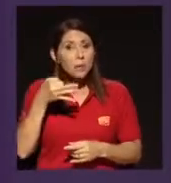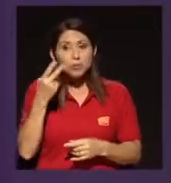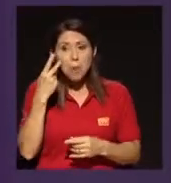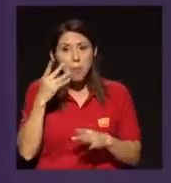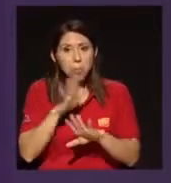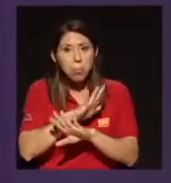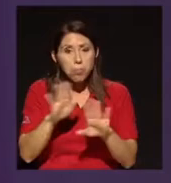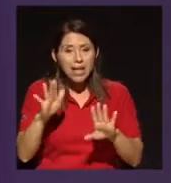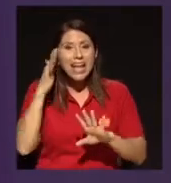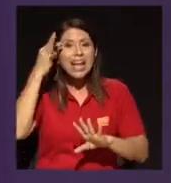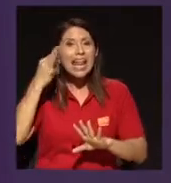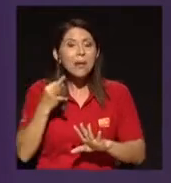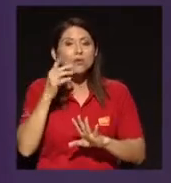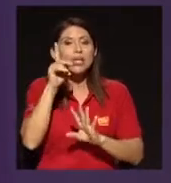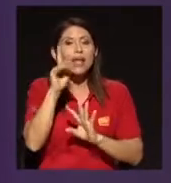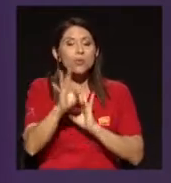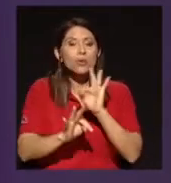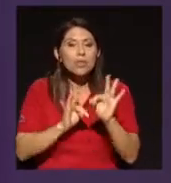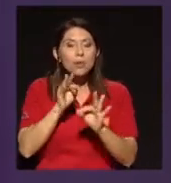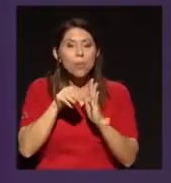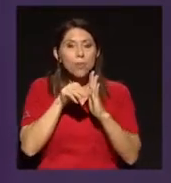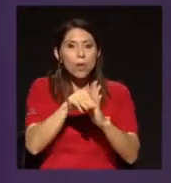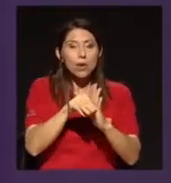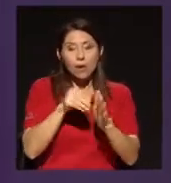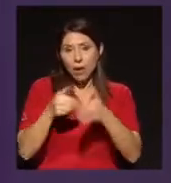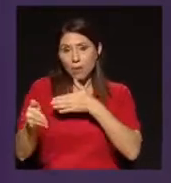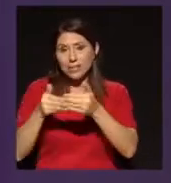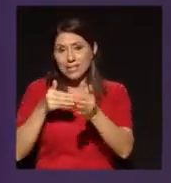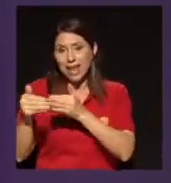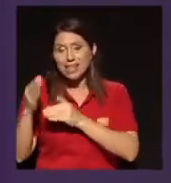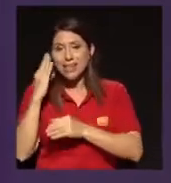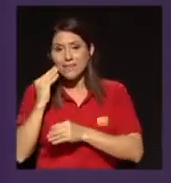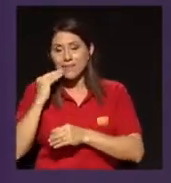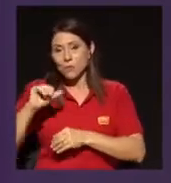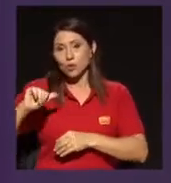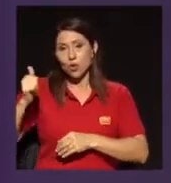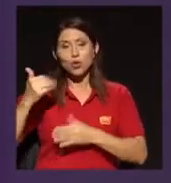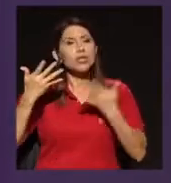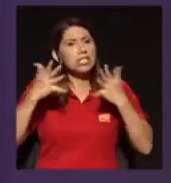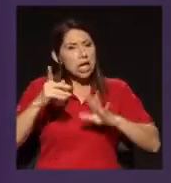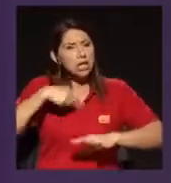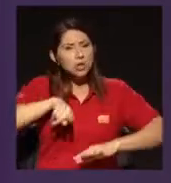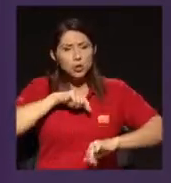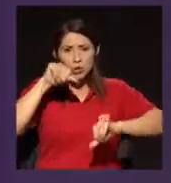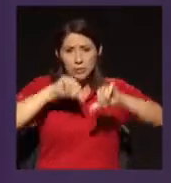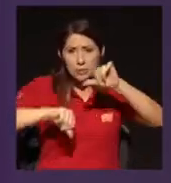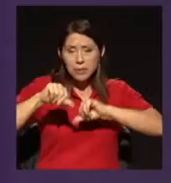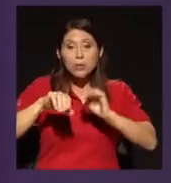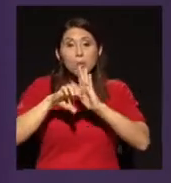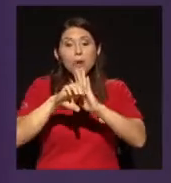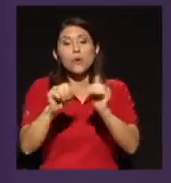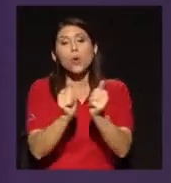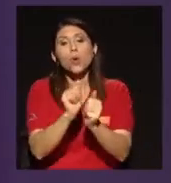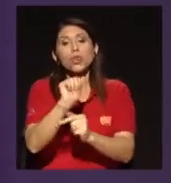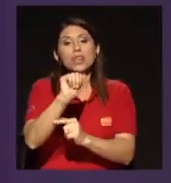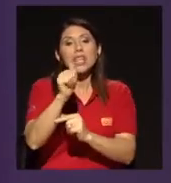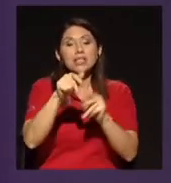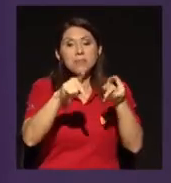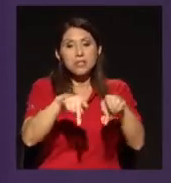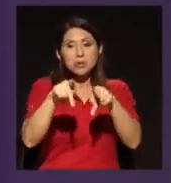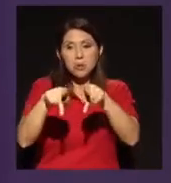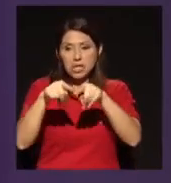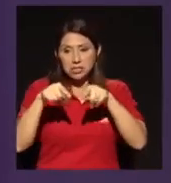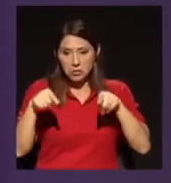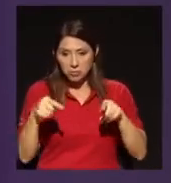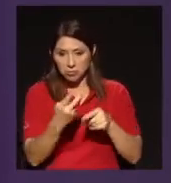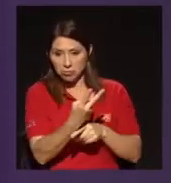a pesar de que vivimos otro. Y hemos hecho el experimento cuando hemos estado con un grupo de 10, 12 personas